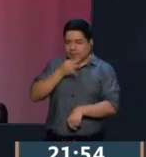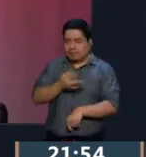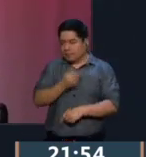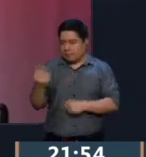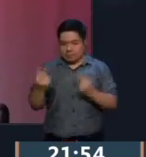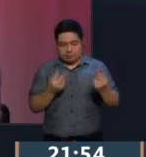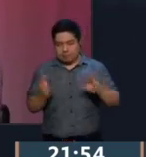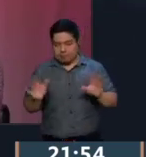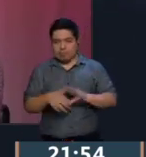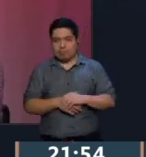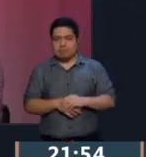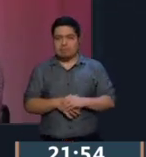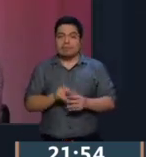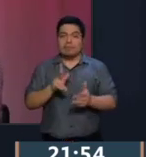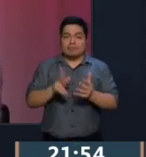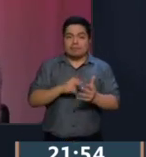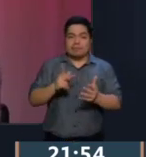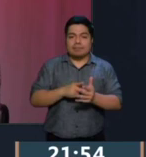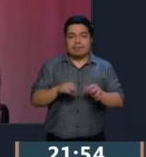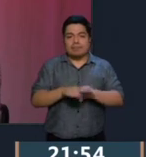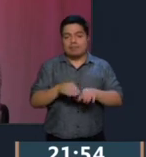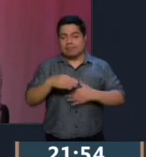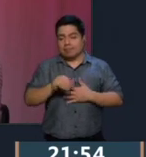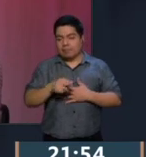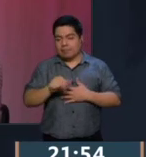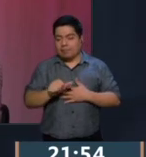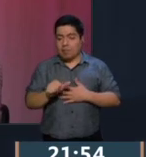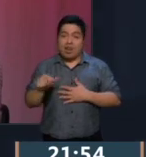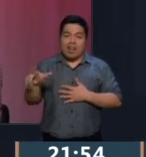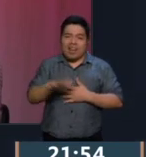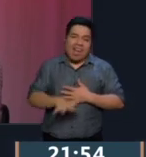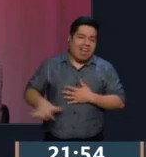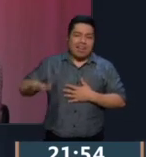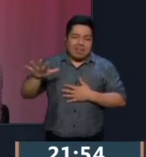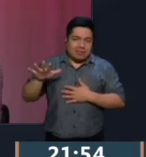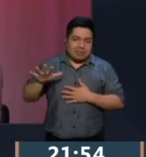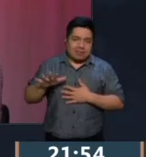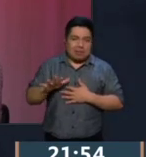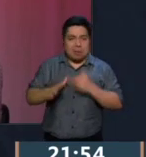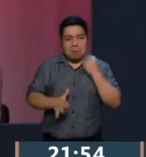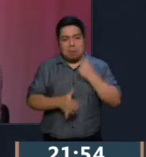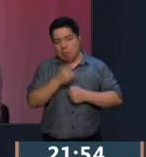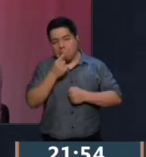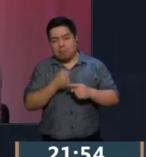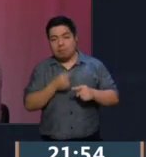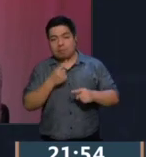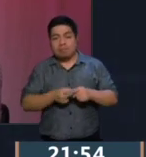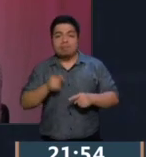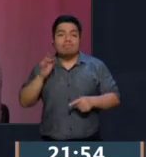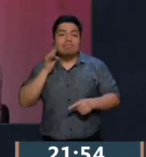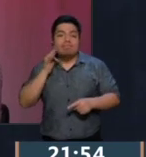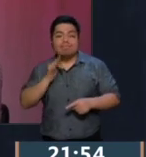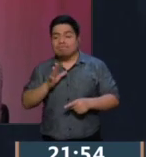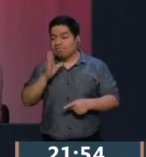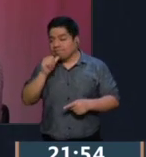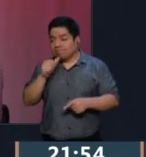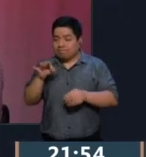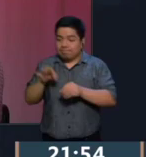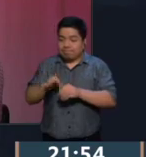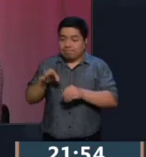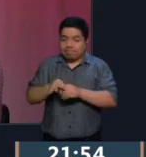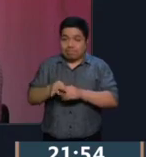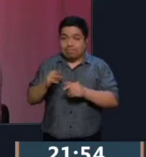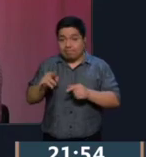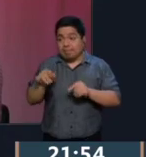daría es. 2 y 2. Eso es nuevamente la descripción de Morenalandia, ¿no? El por qué quien buscaba reelegirse en la fiscalía no tuvo los votos,